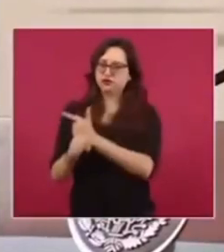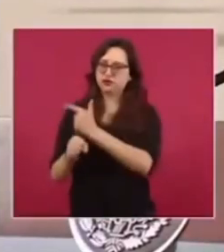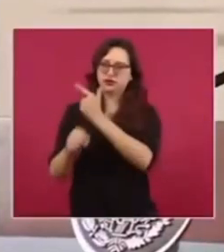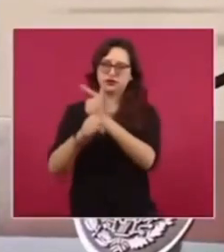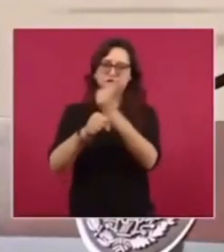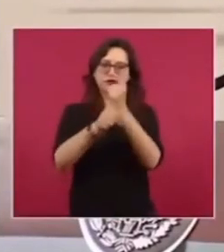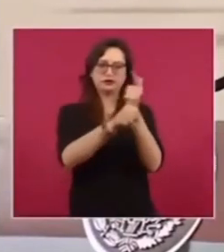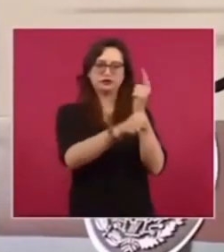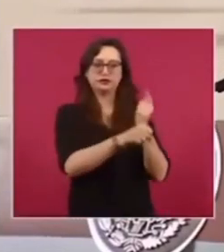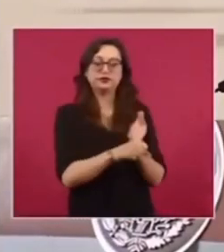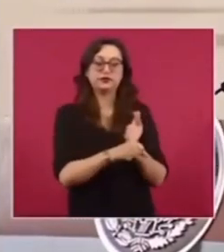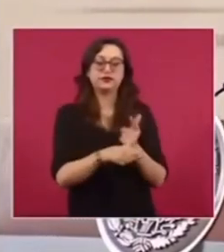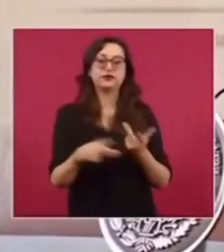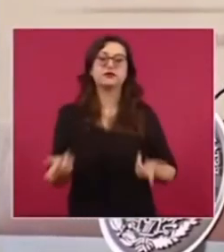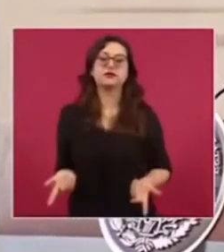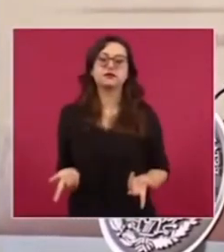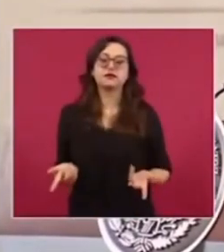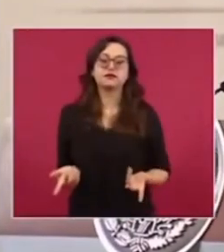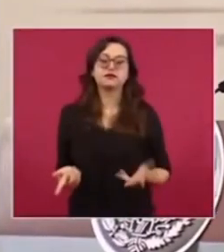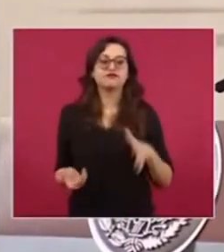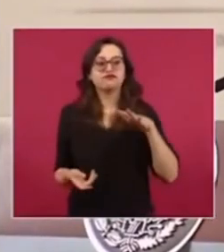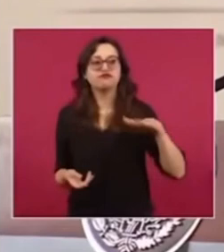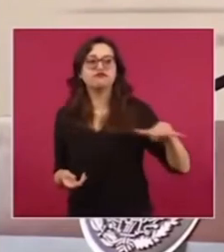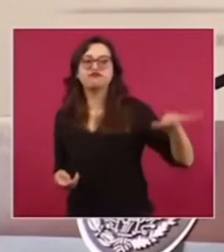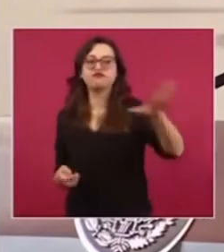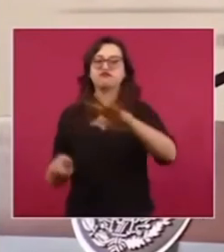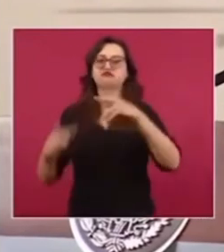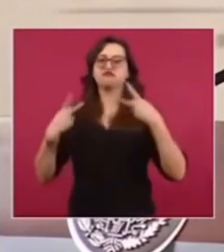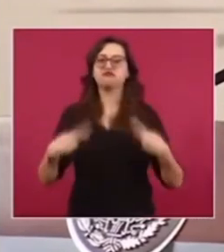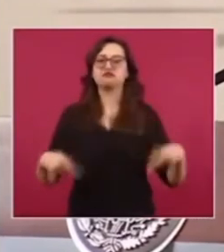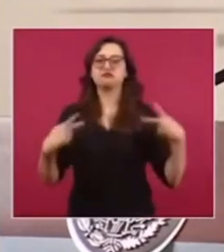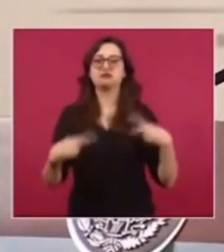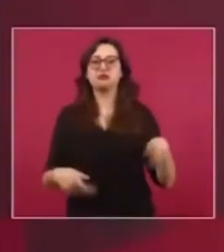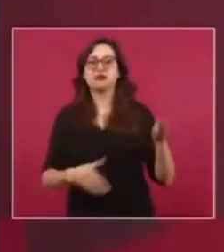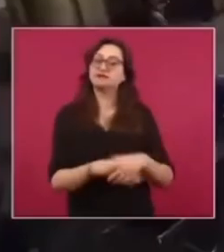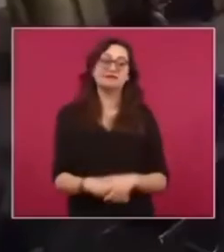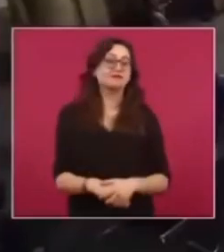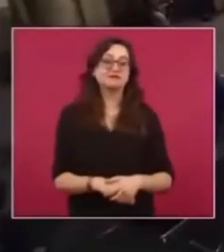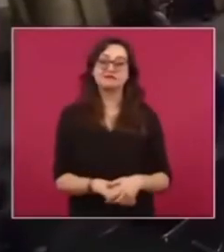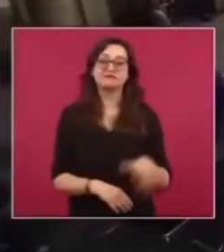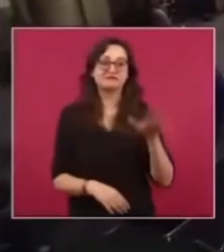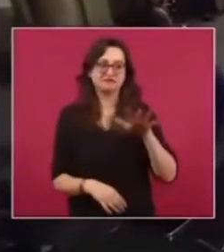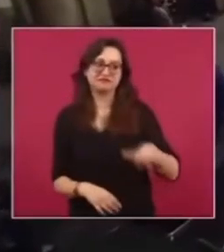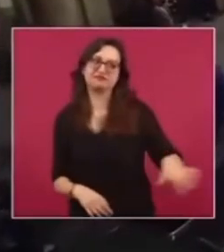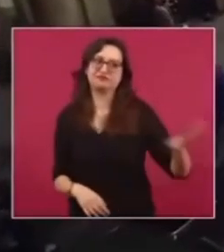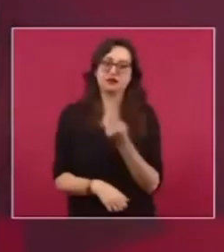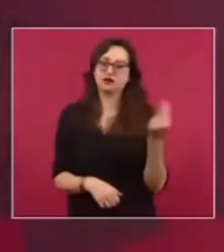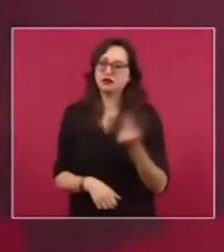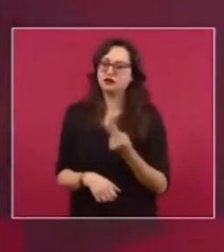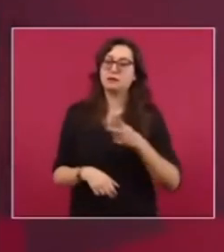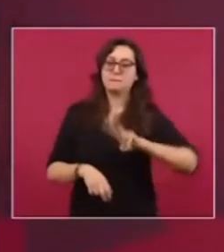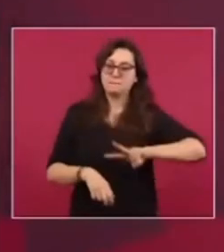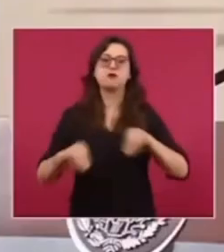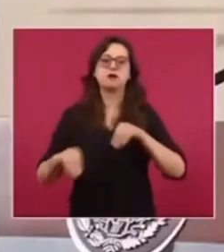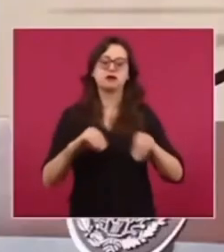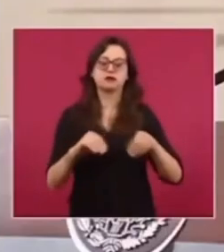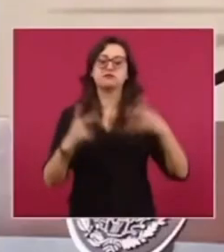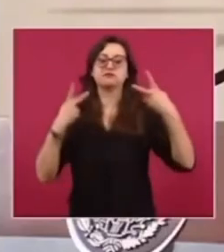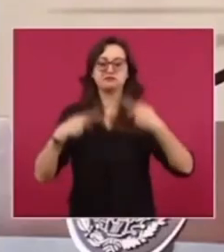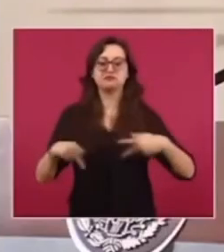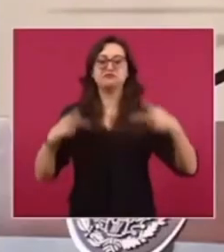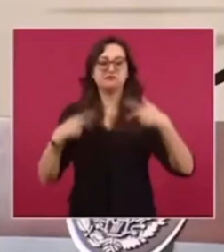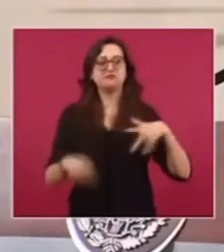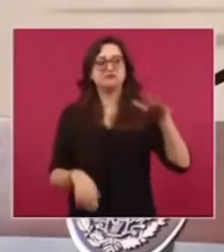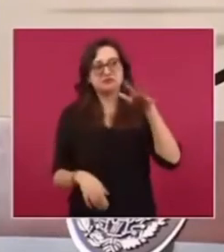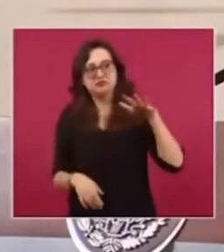ciudadanos imaginarios en México. Son ciudadanos de verdad. Y el motor del cambio es el pueblo. No